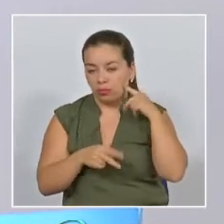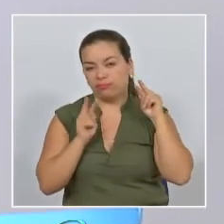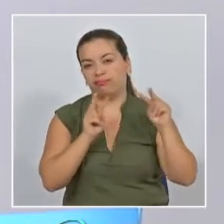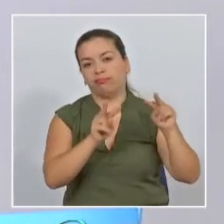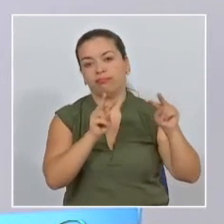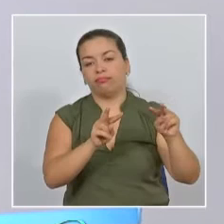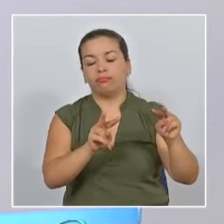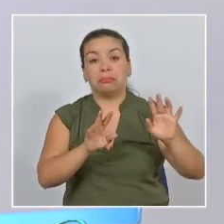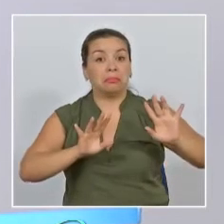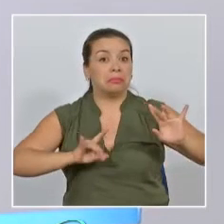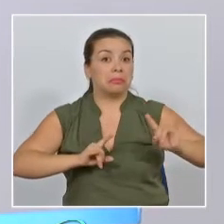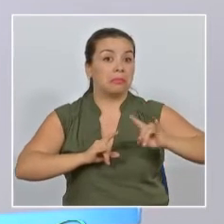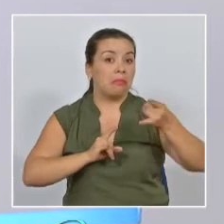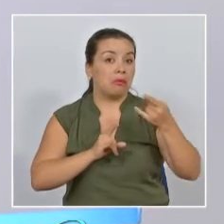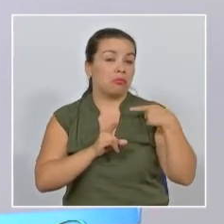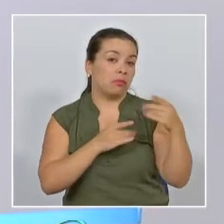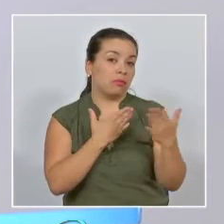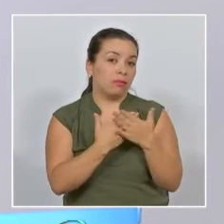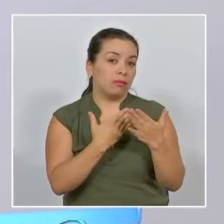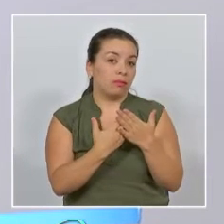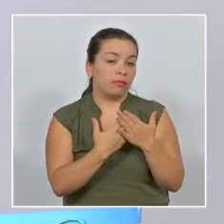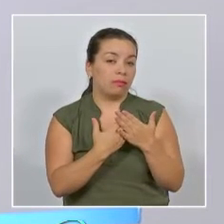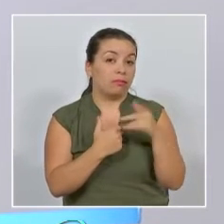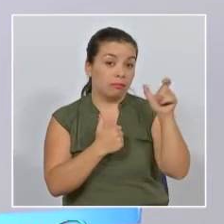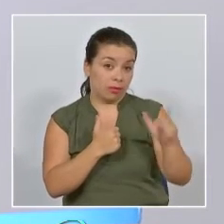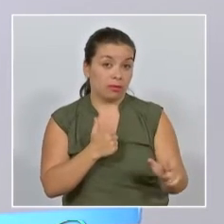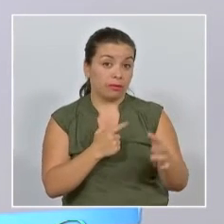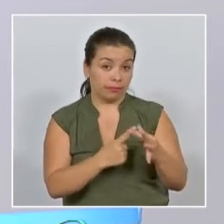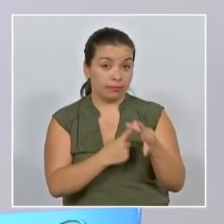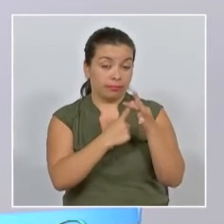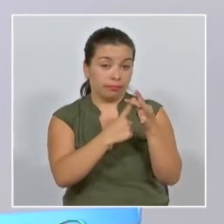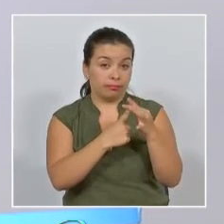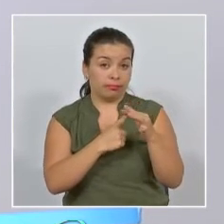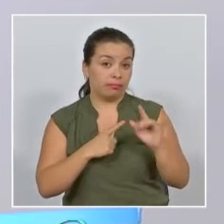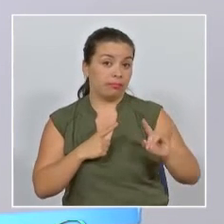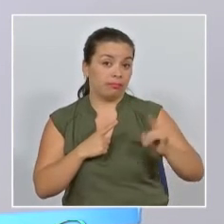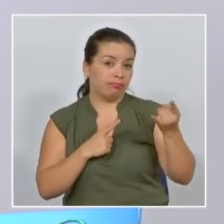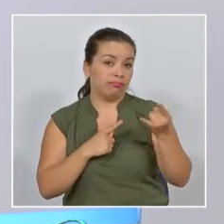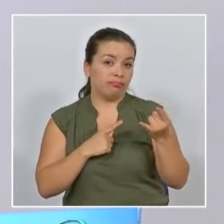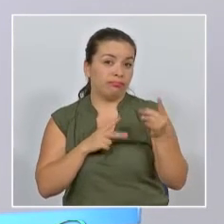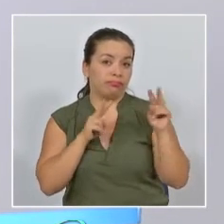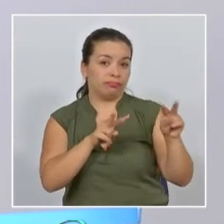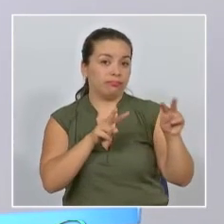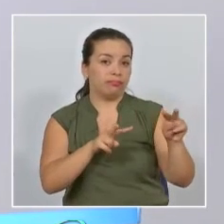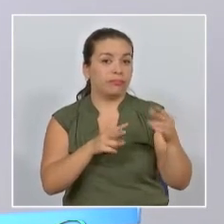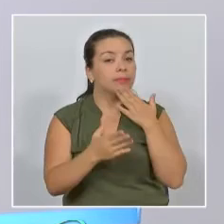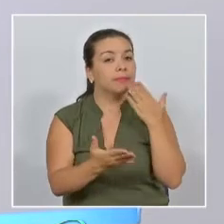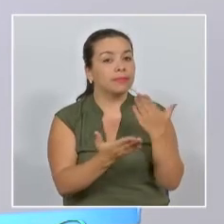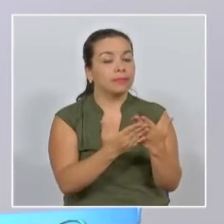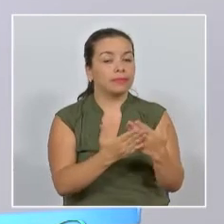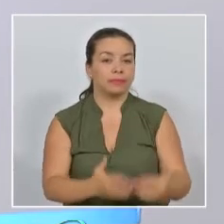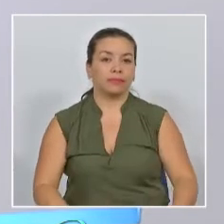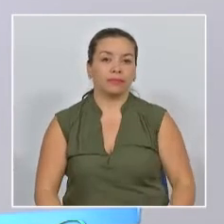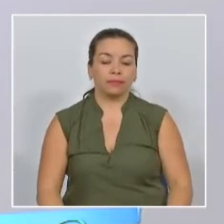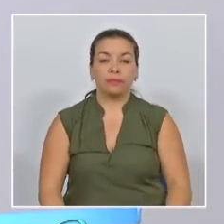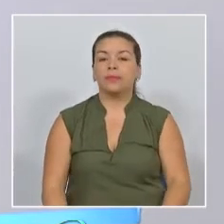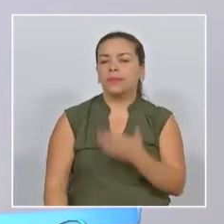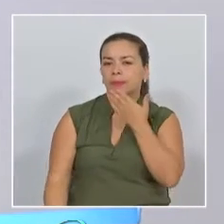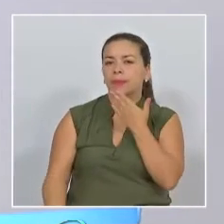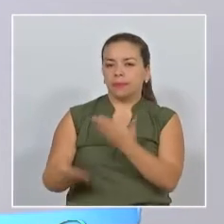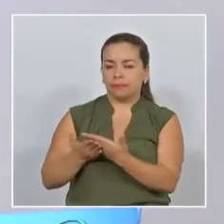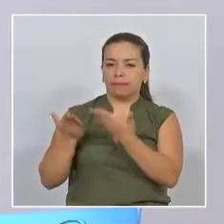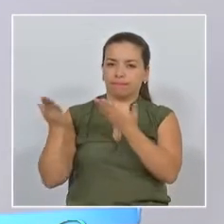tiempo y usted es un doctor excelente y bueno, todas las personas que trabajan con usted. Muchas gracias. A usted muchas